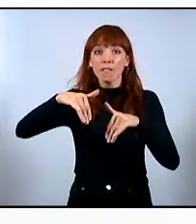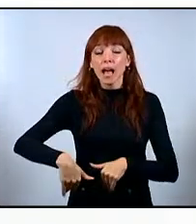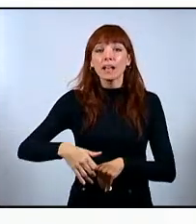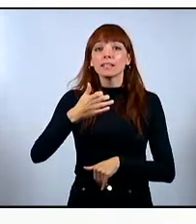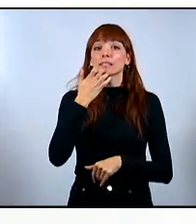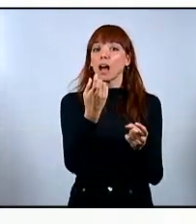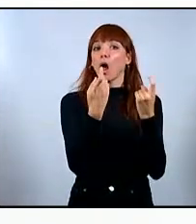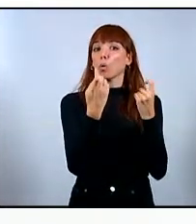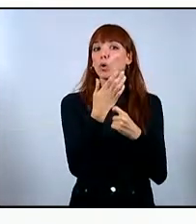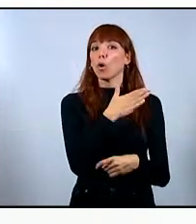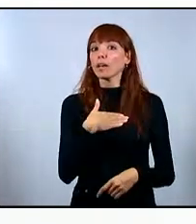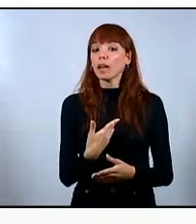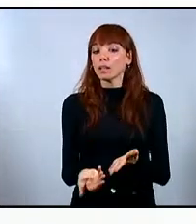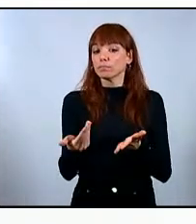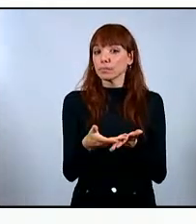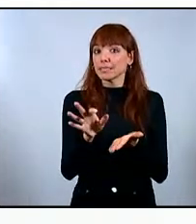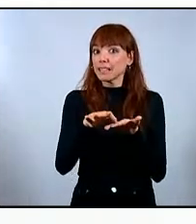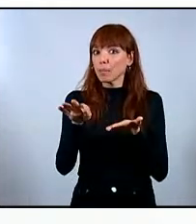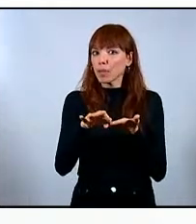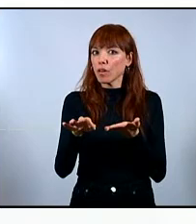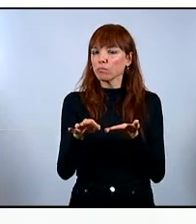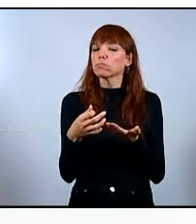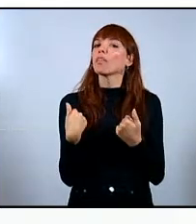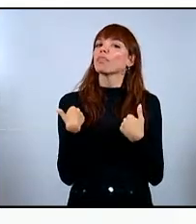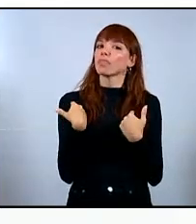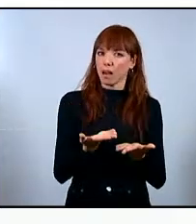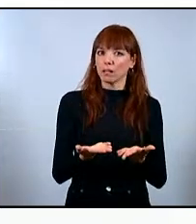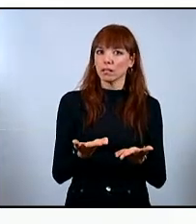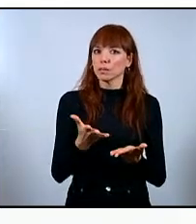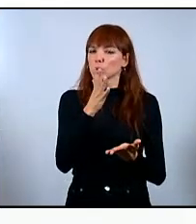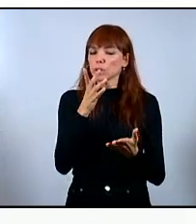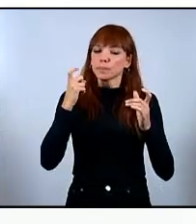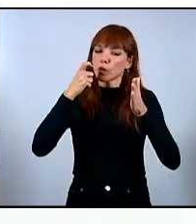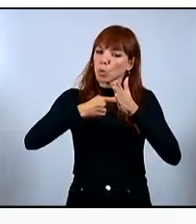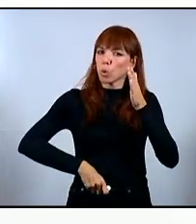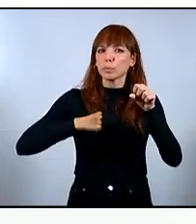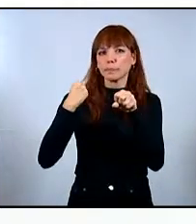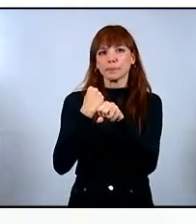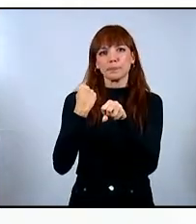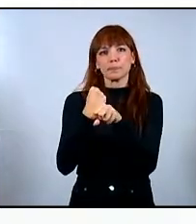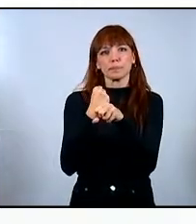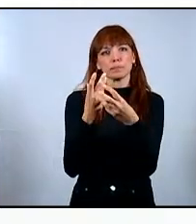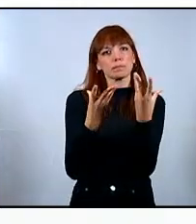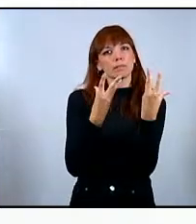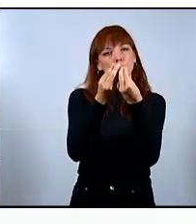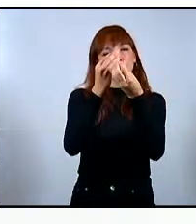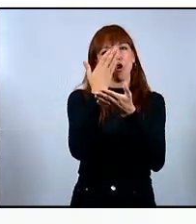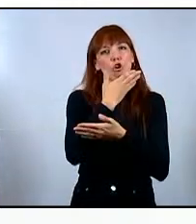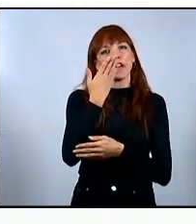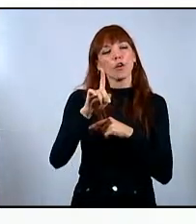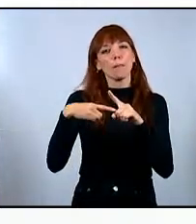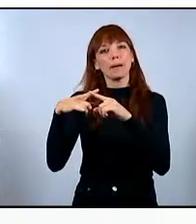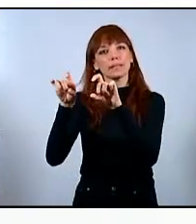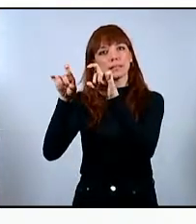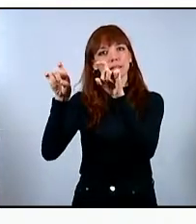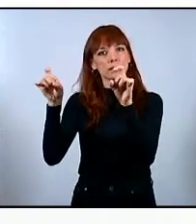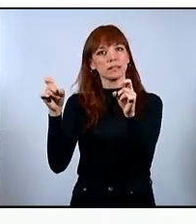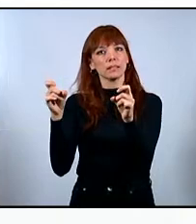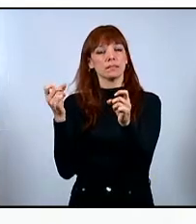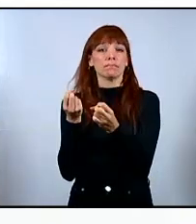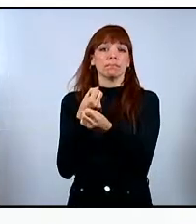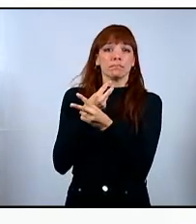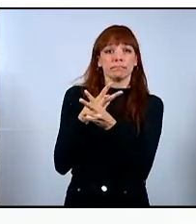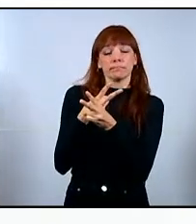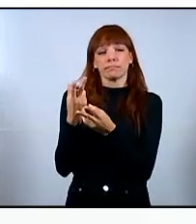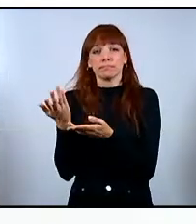servicio se haya quedado sin él. Para ello hemos trabajado intensamente de la mano de los colegios y también de las empresas de catering